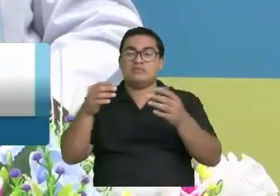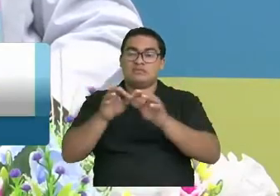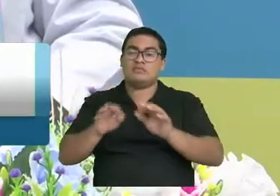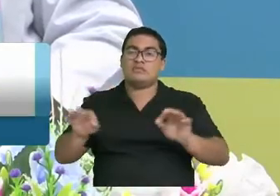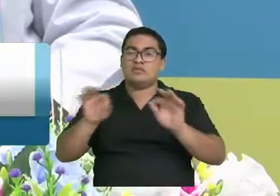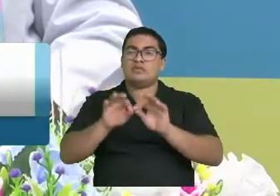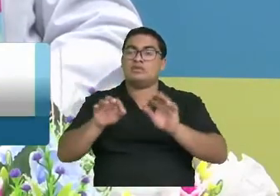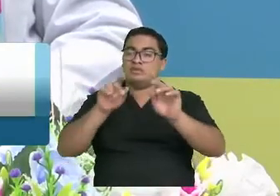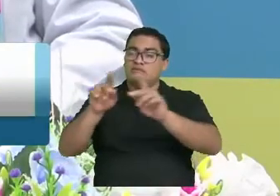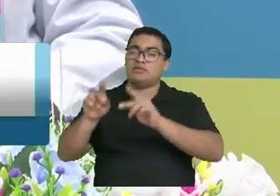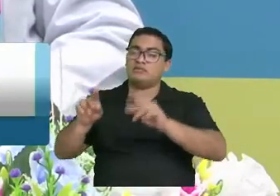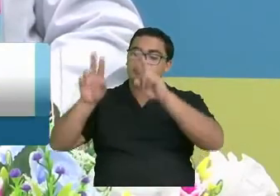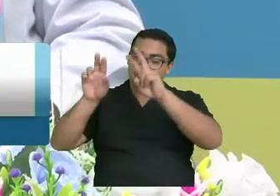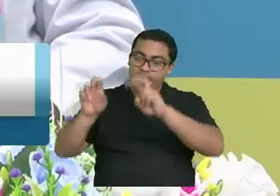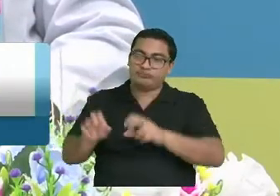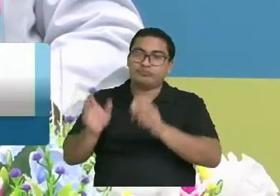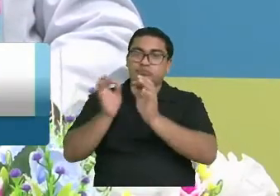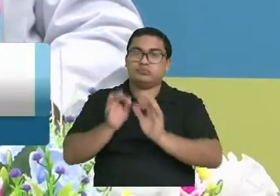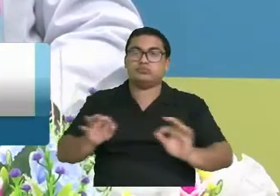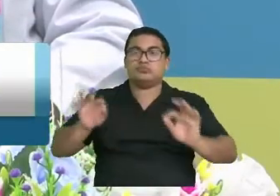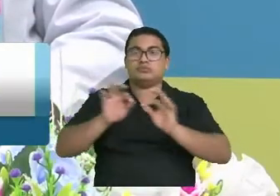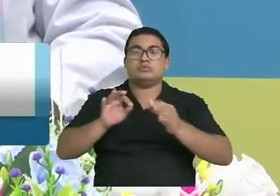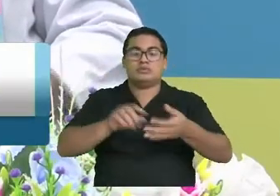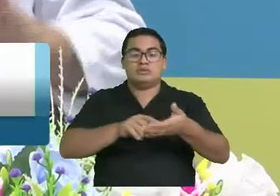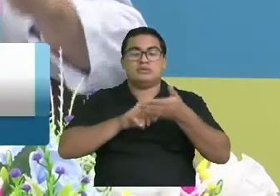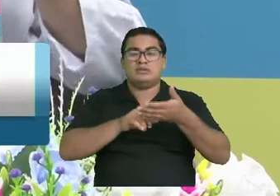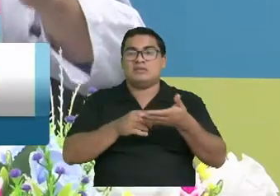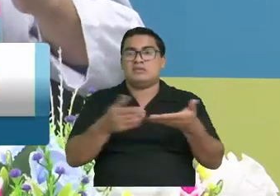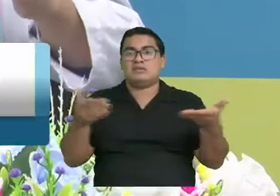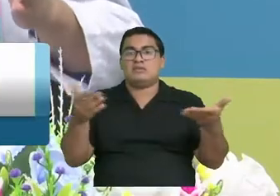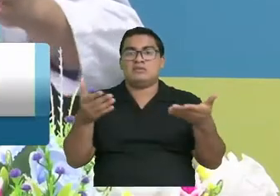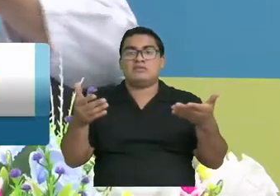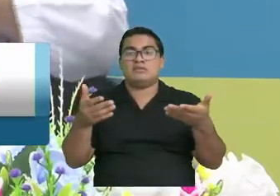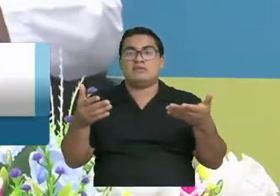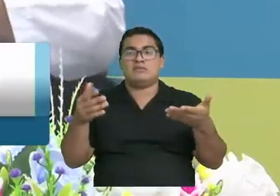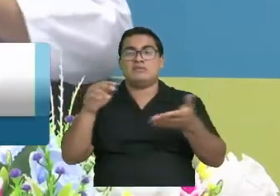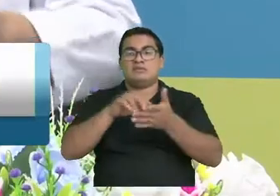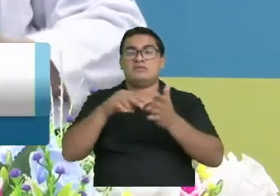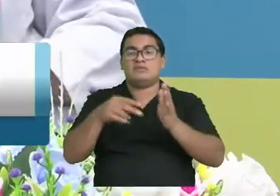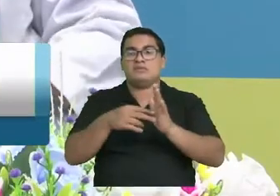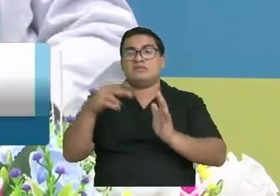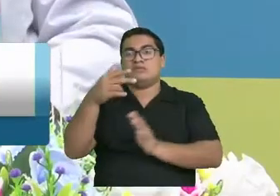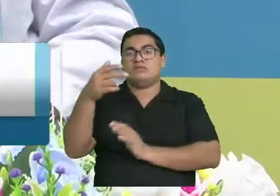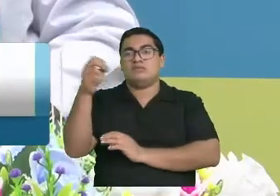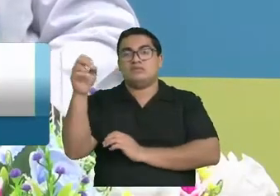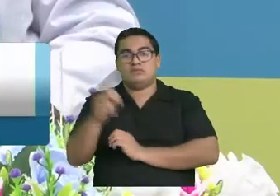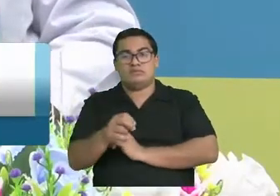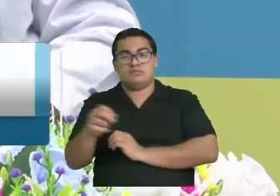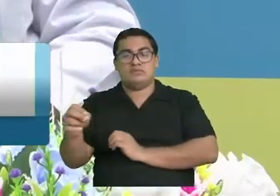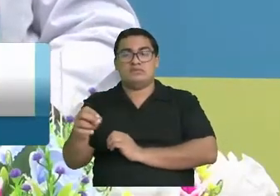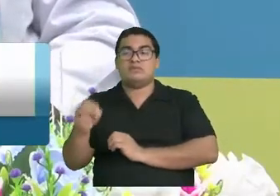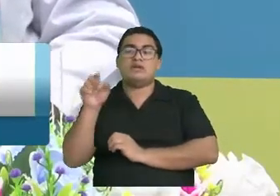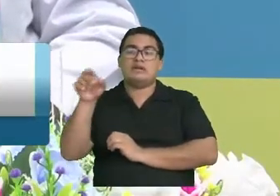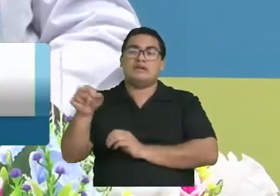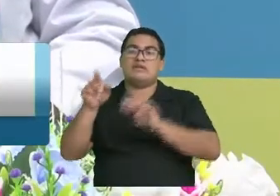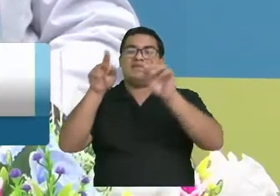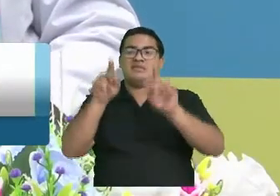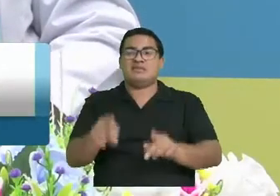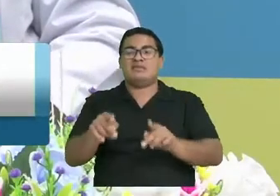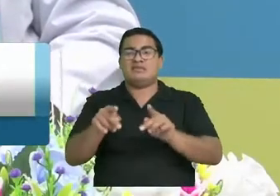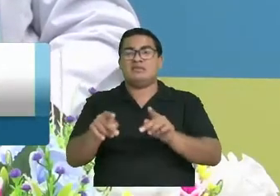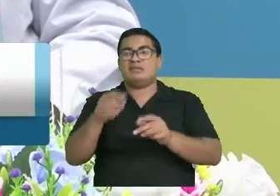clínica, el examen físico, son los que nos van a demostrar a nosotros aportar el 80% del diagnóstico del paciente.